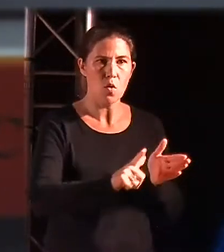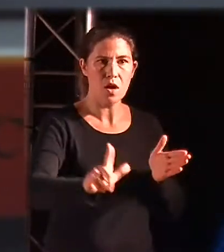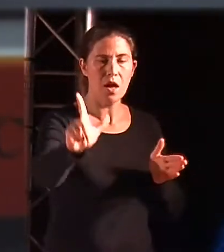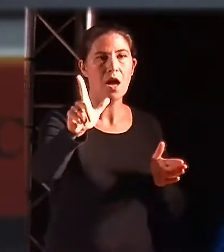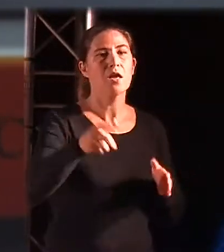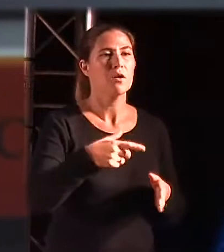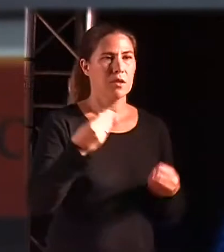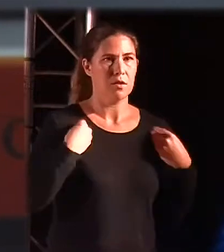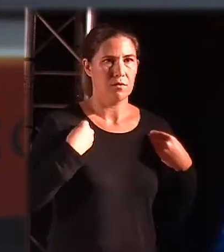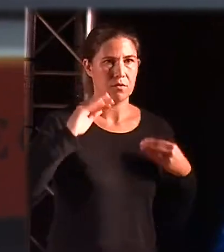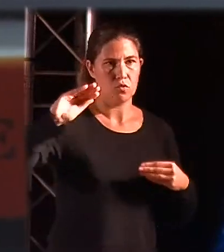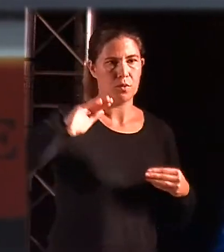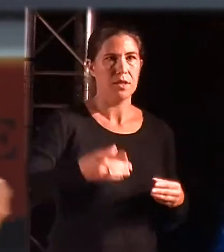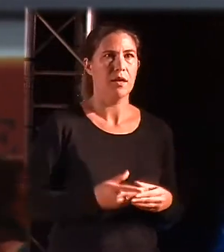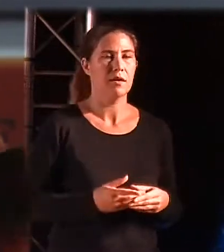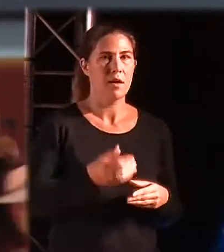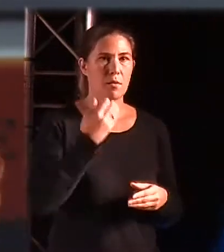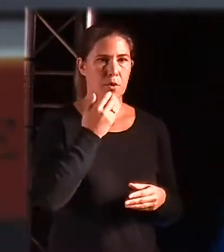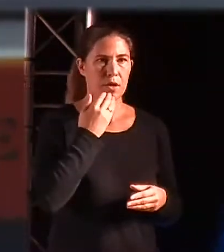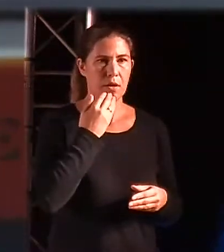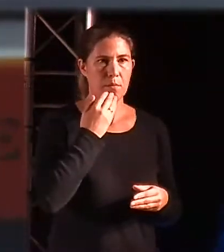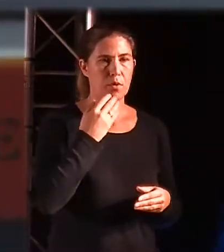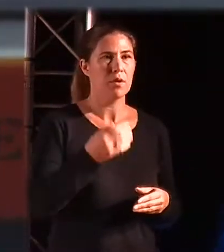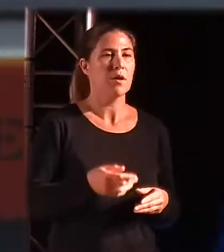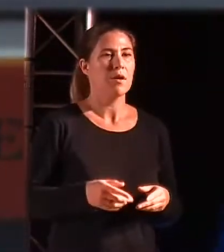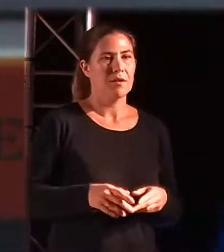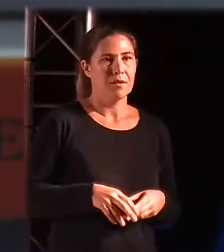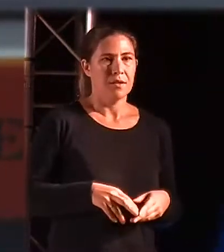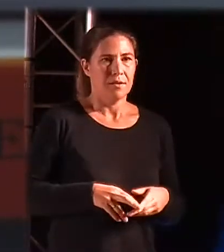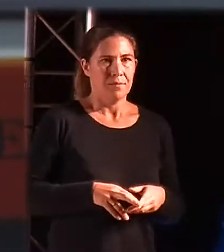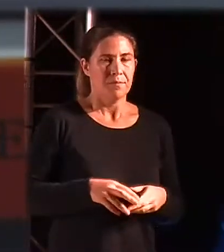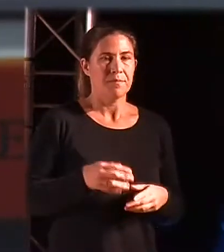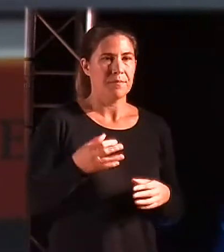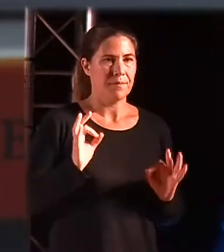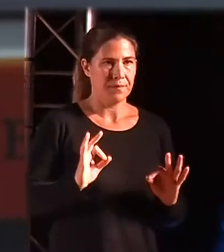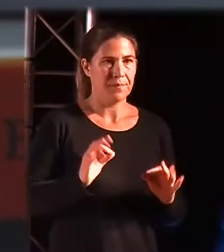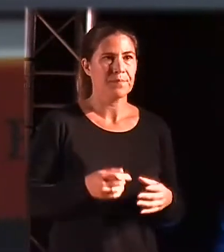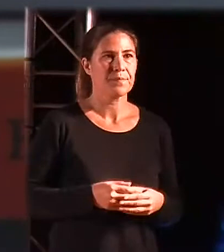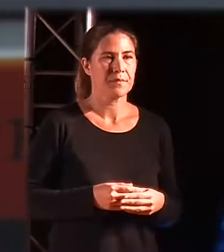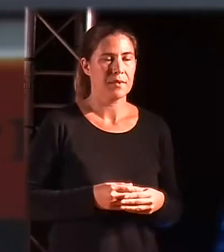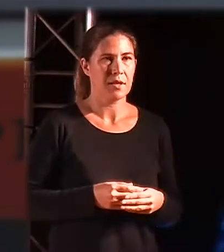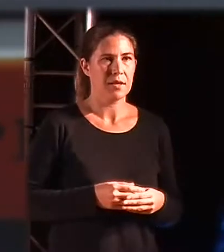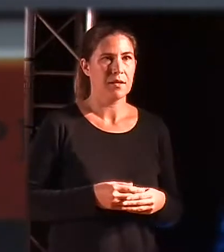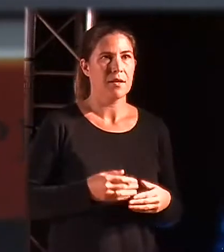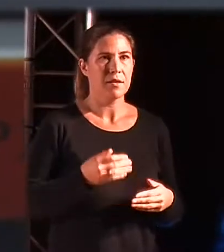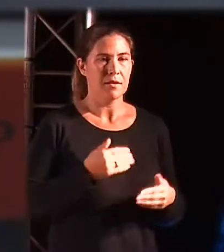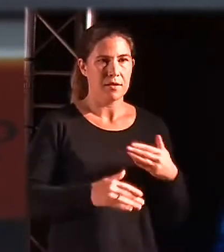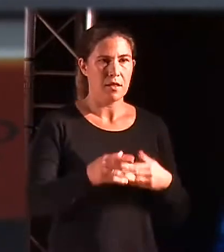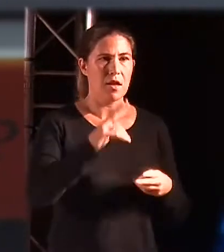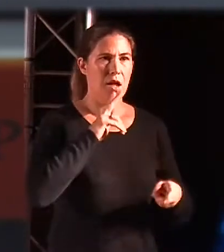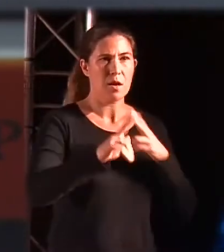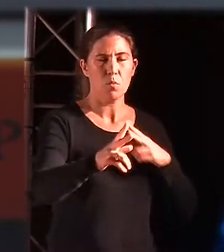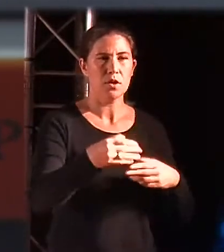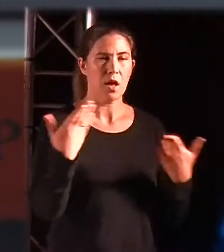solo son de relaciones heterosexuales, lo siento, pero es así. Y entonces la respuesta